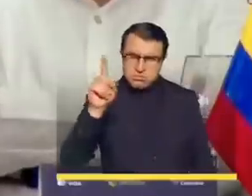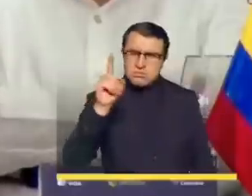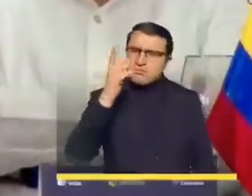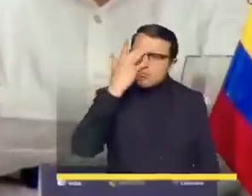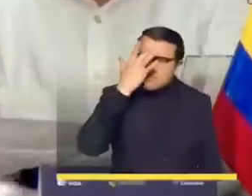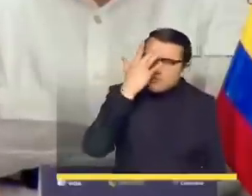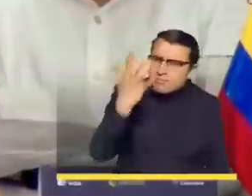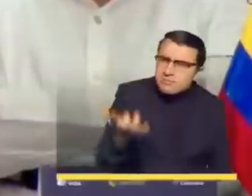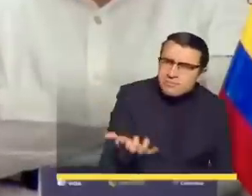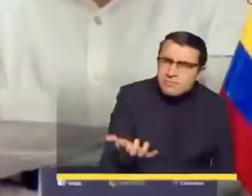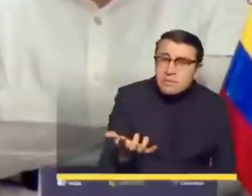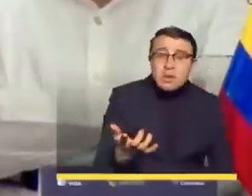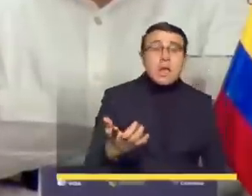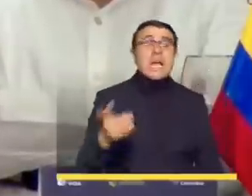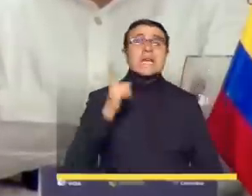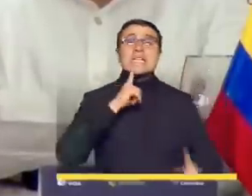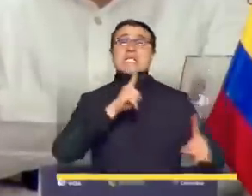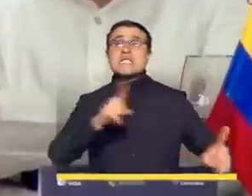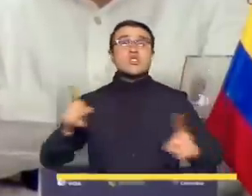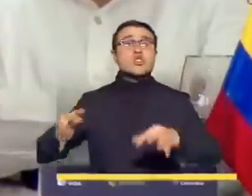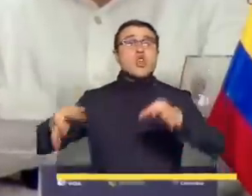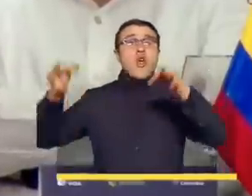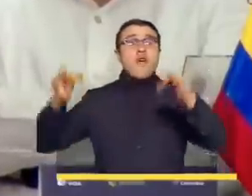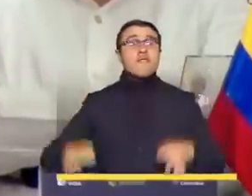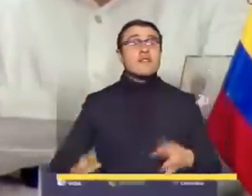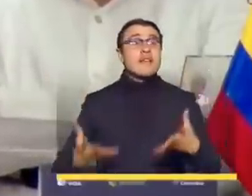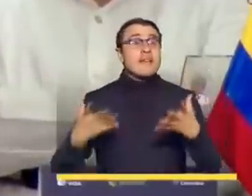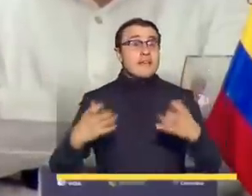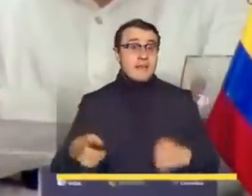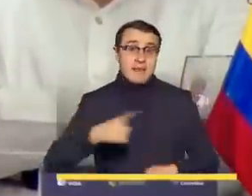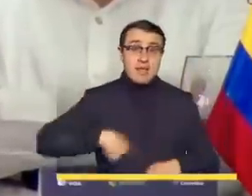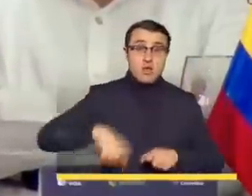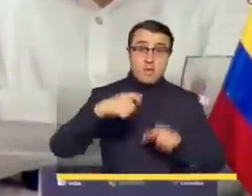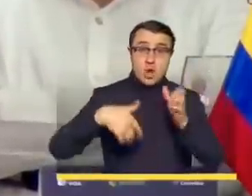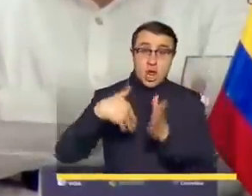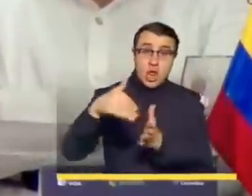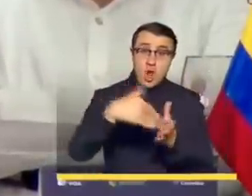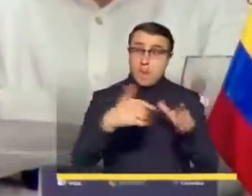oficial no está en este mercado en recortar la demanda.